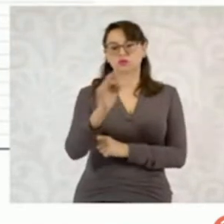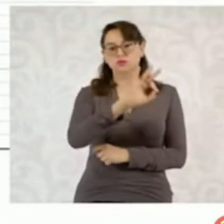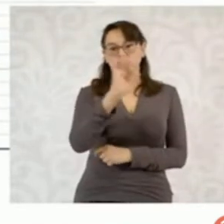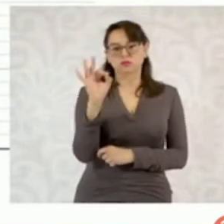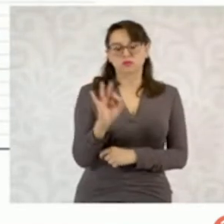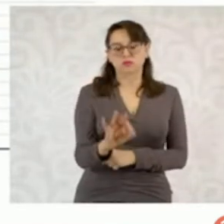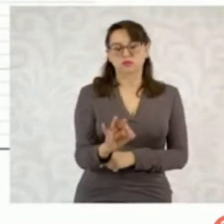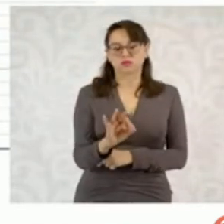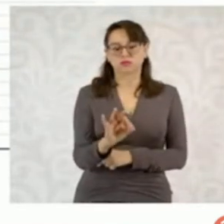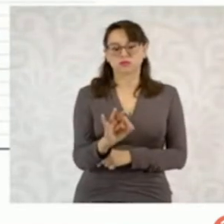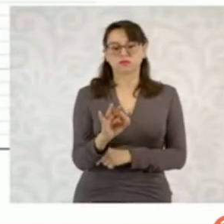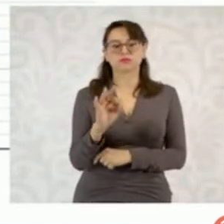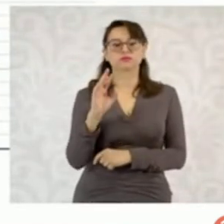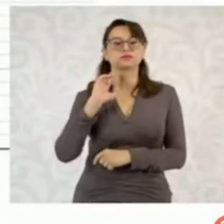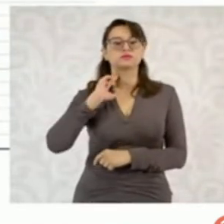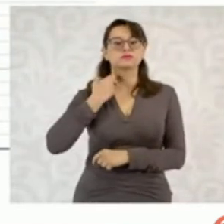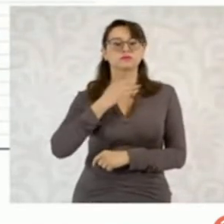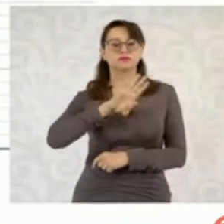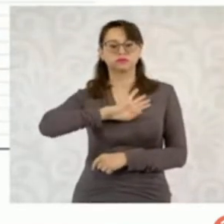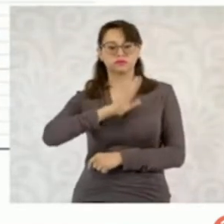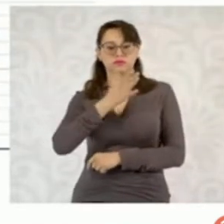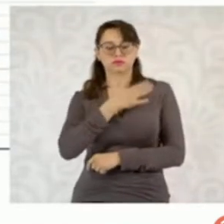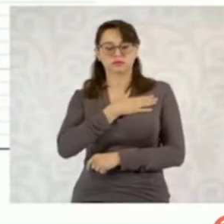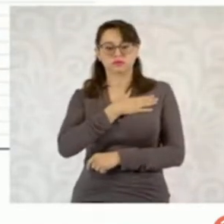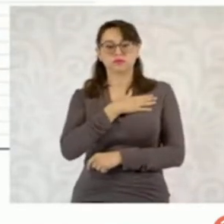14.4% son cuentas robots en España,